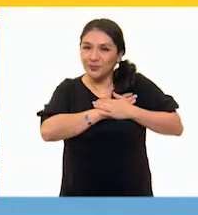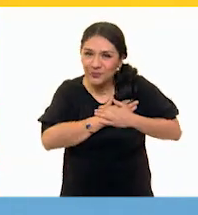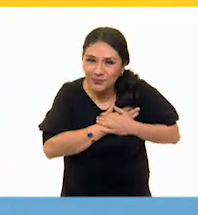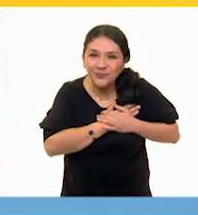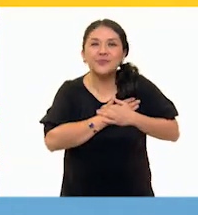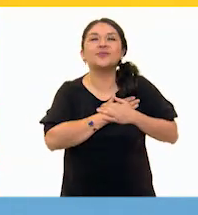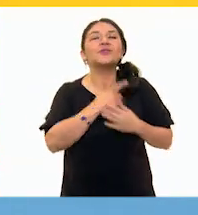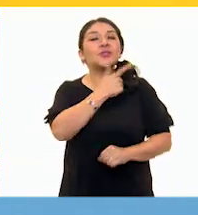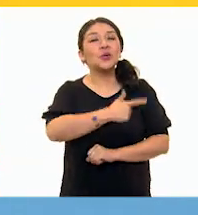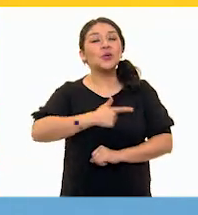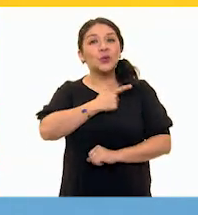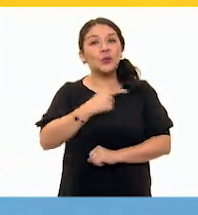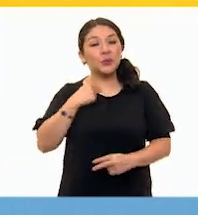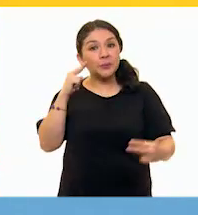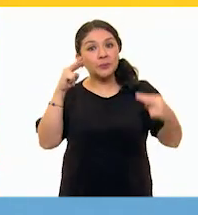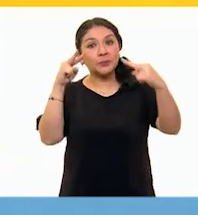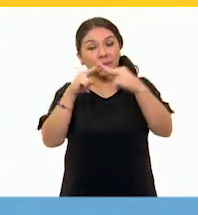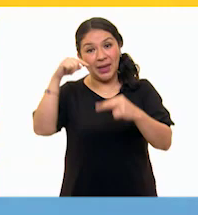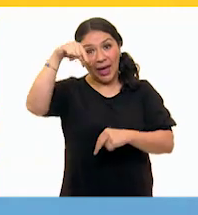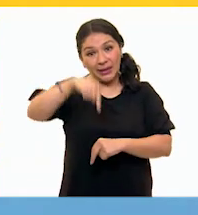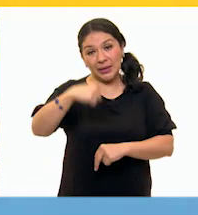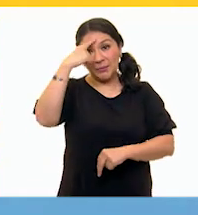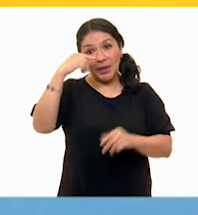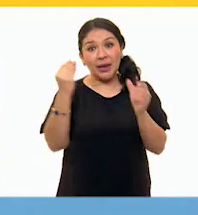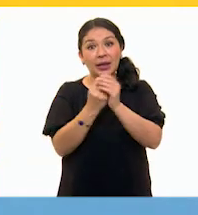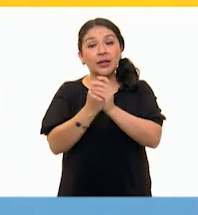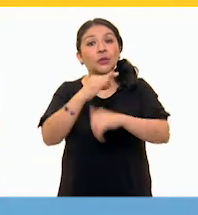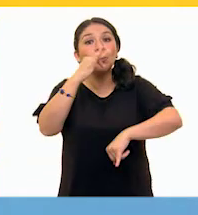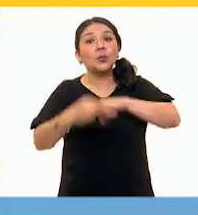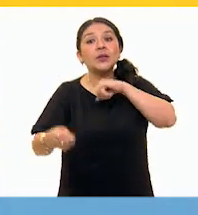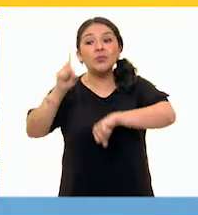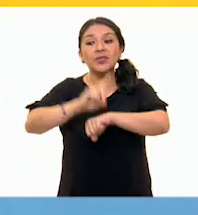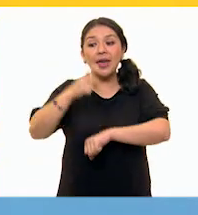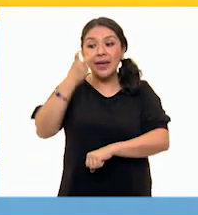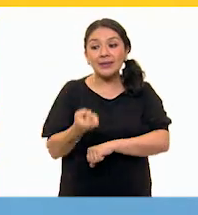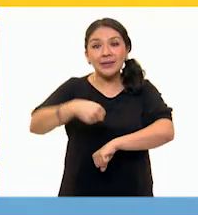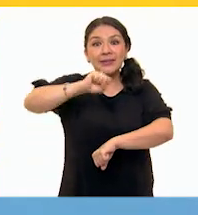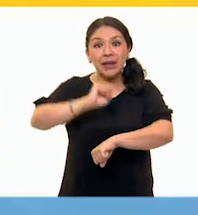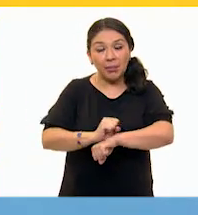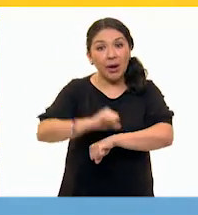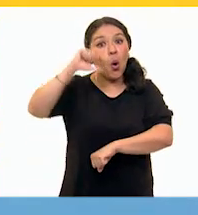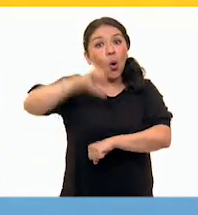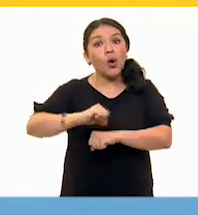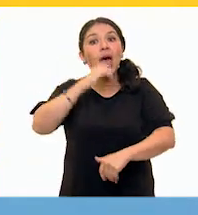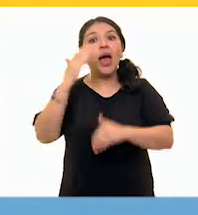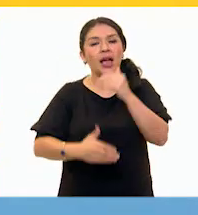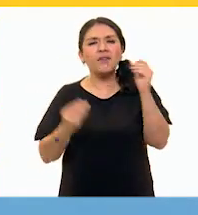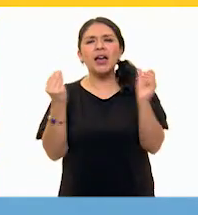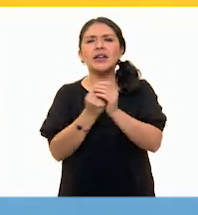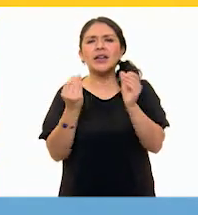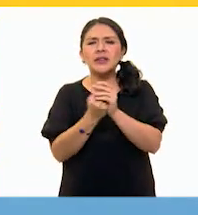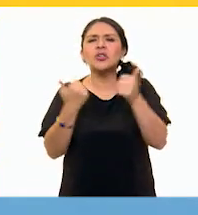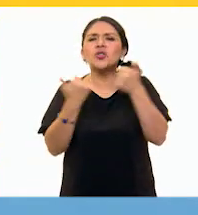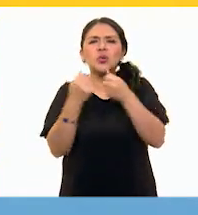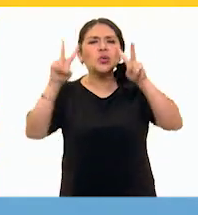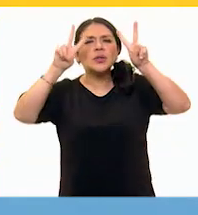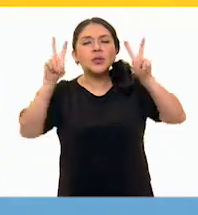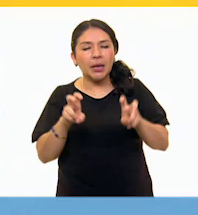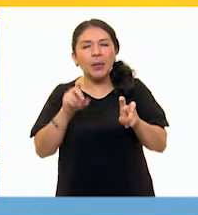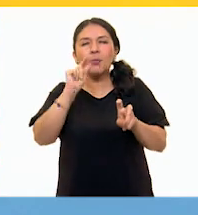corazón. Qué gusto me da estar con ustedes el último día de la semana. Hoy terminamos la sesión abordando una